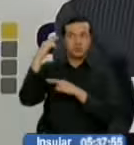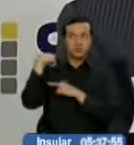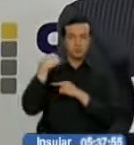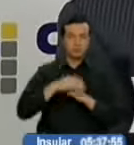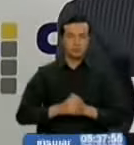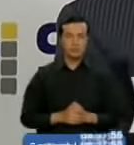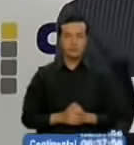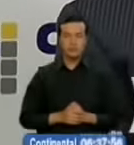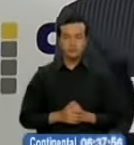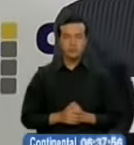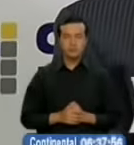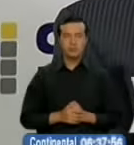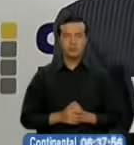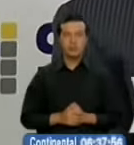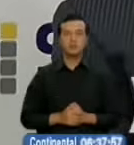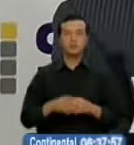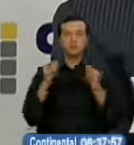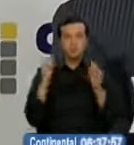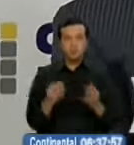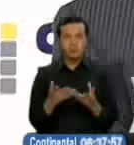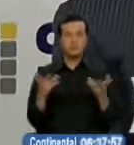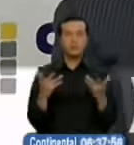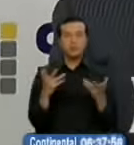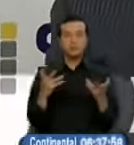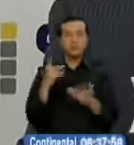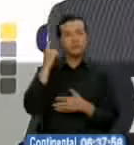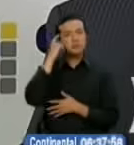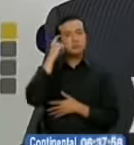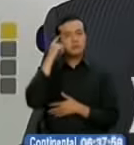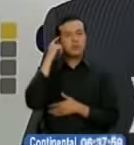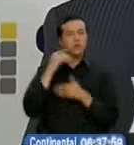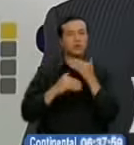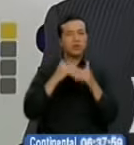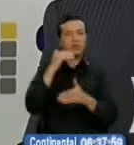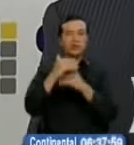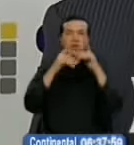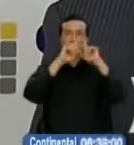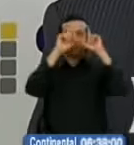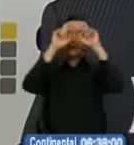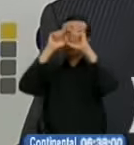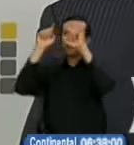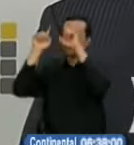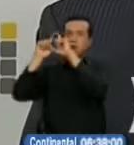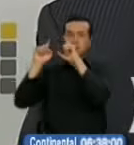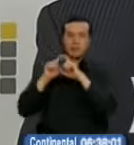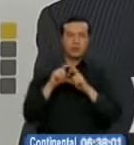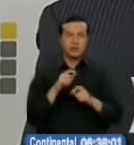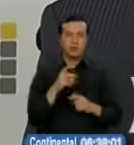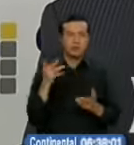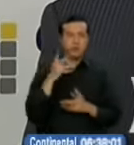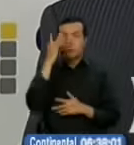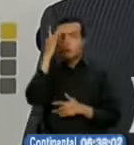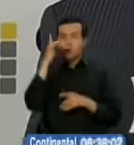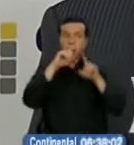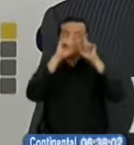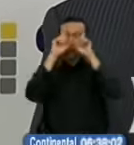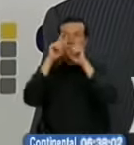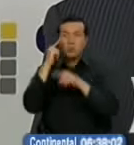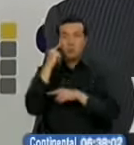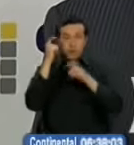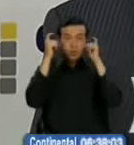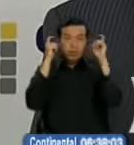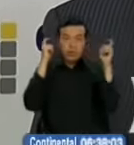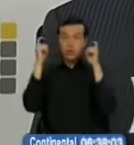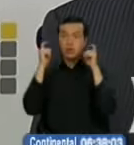fue también una de las razones para establecer un proceso de compra corporativa, porque en la compra corporativa los controles que exige